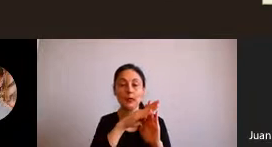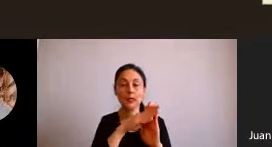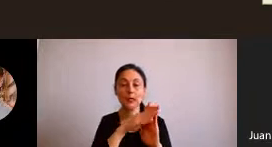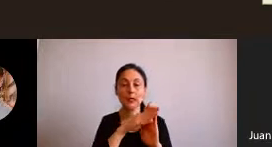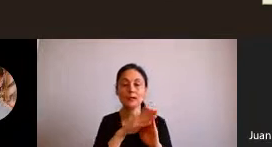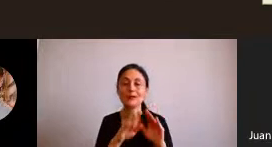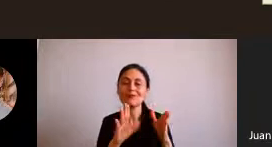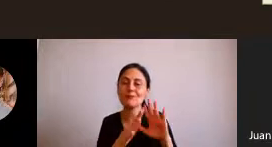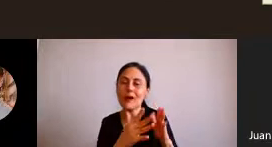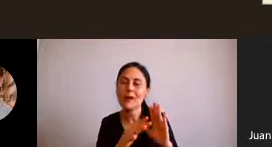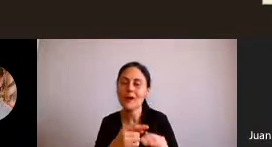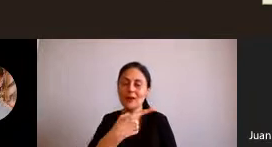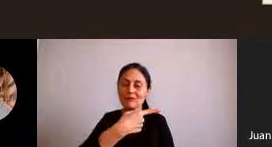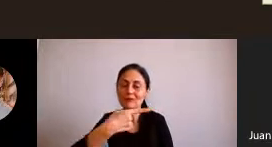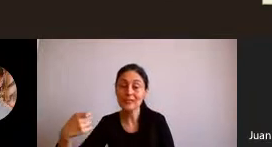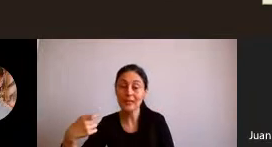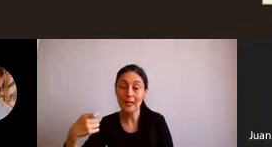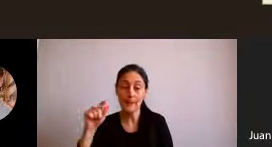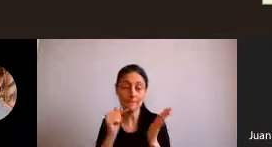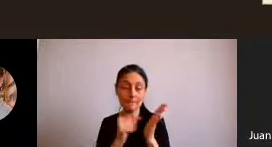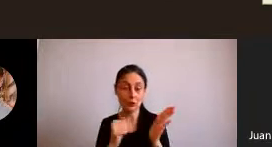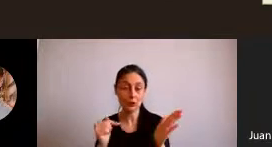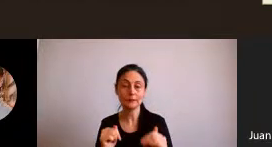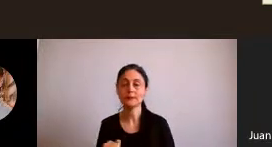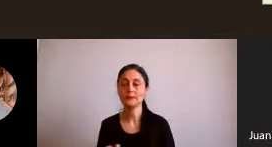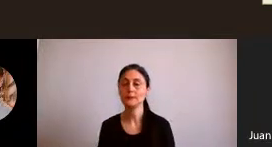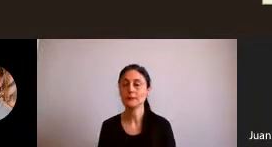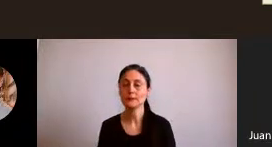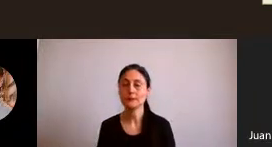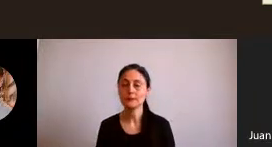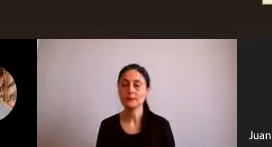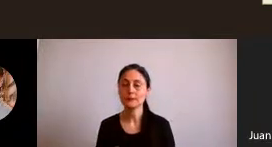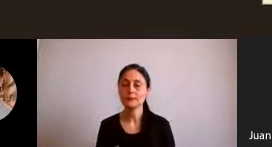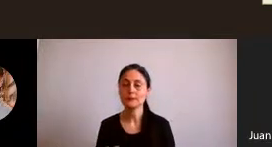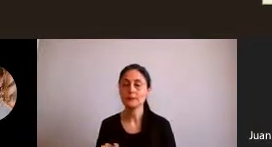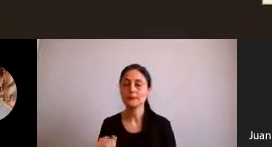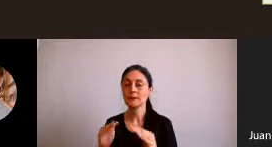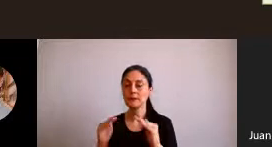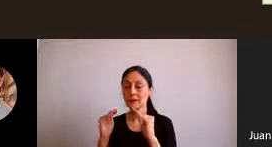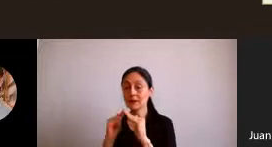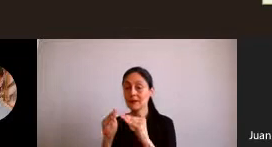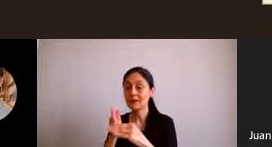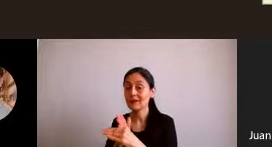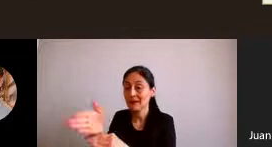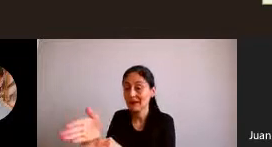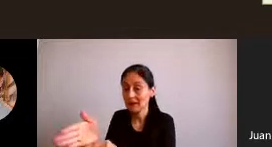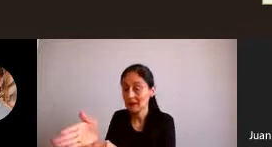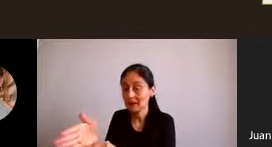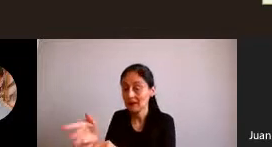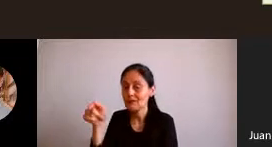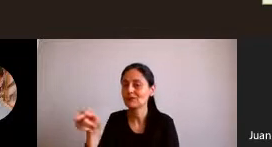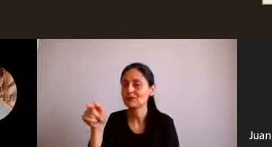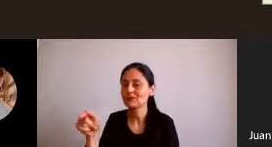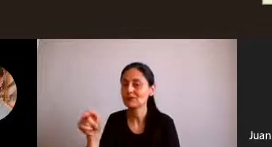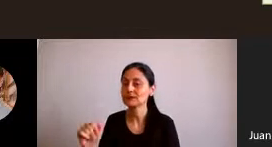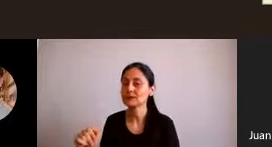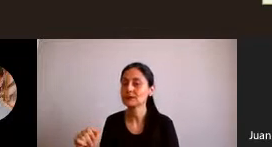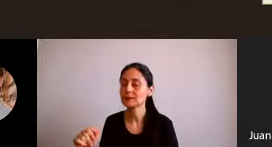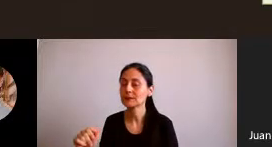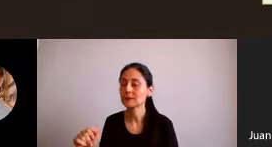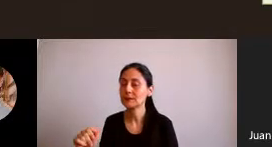máximo, pero es bastante alto, y al alta tienen, baja por lo menos a la mitad, es decir, disminuye